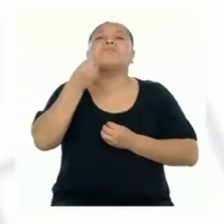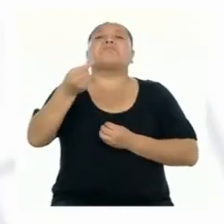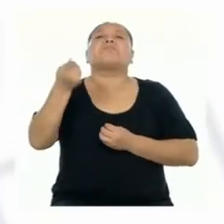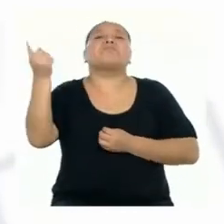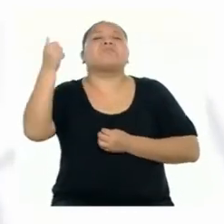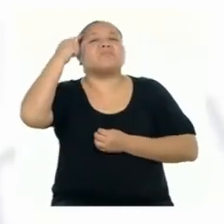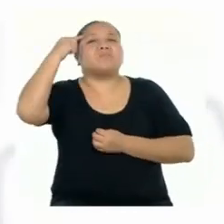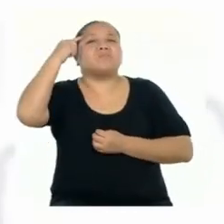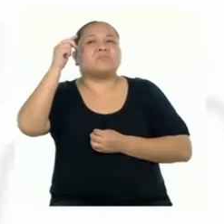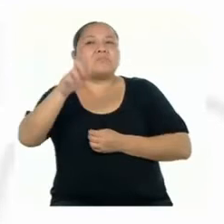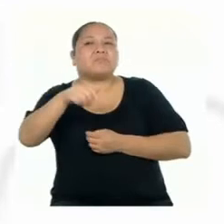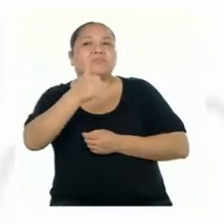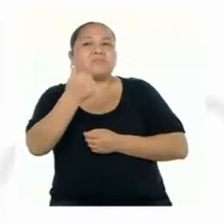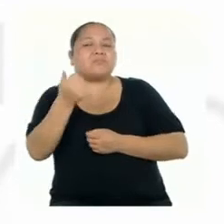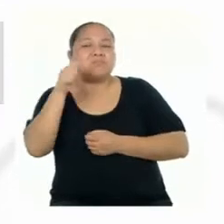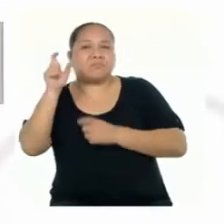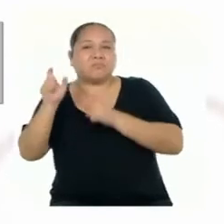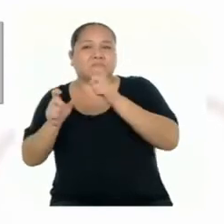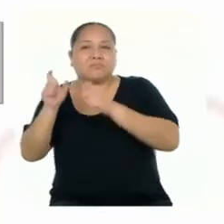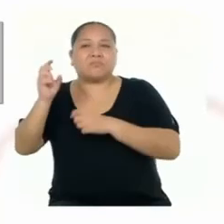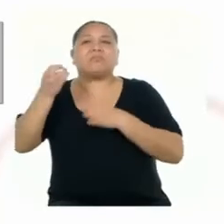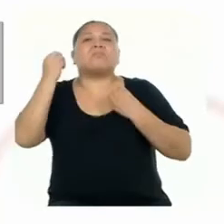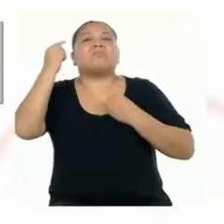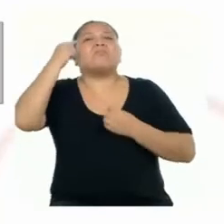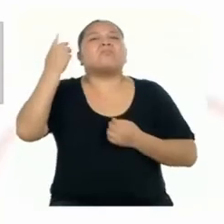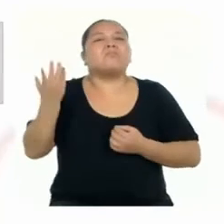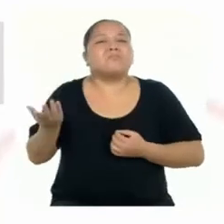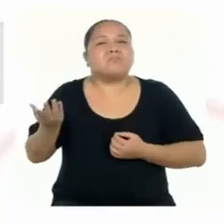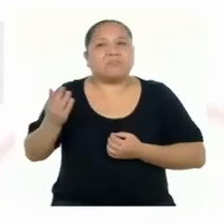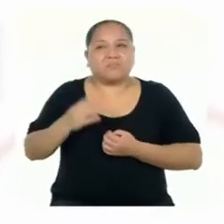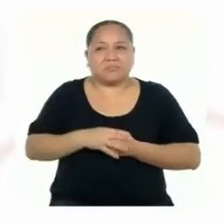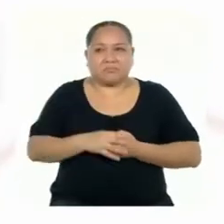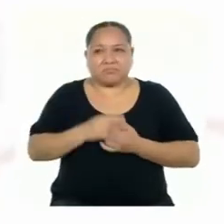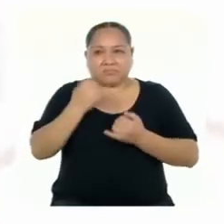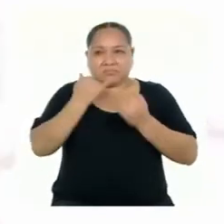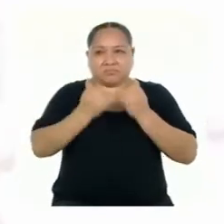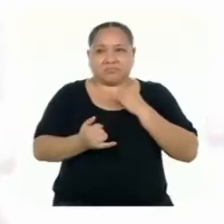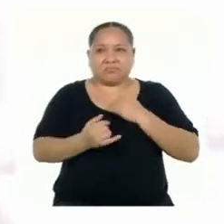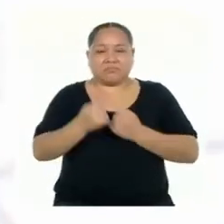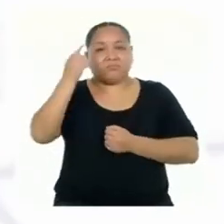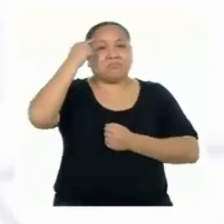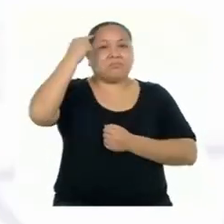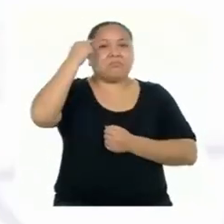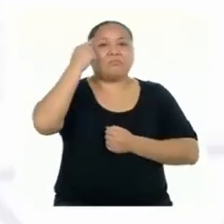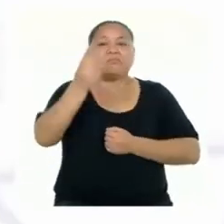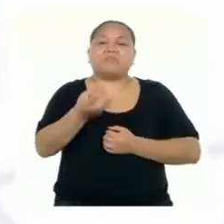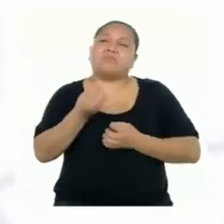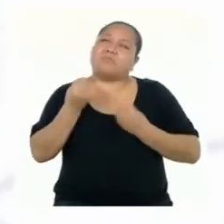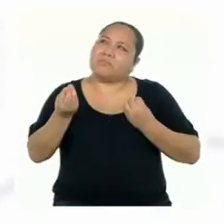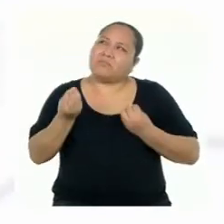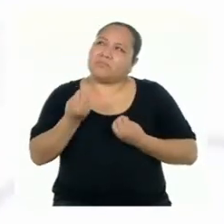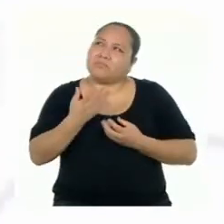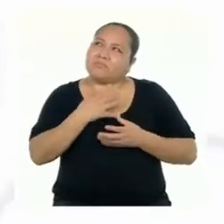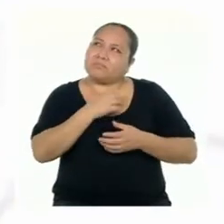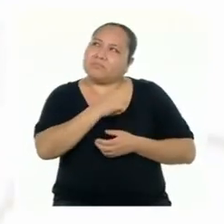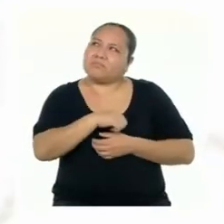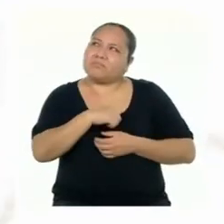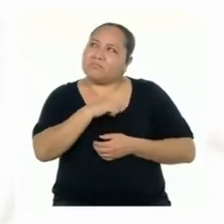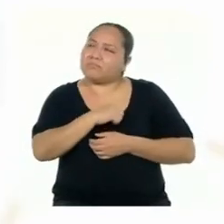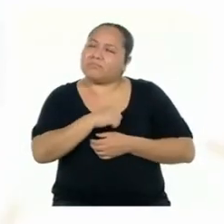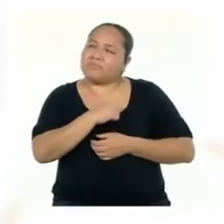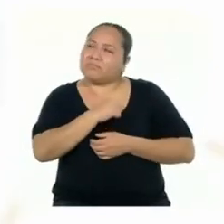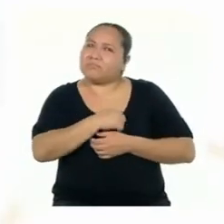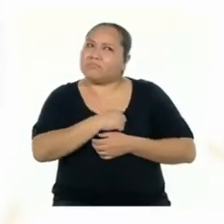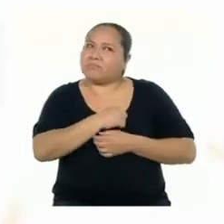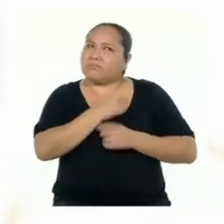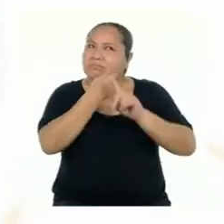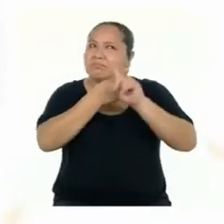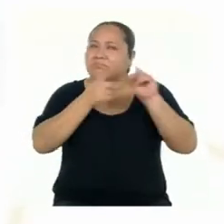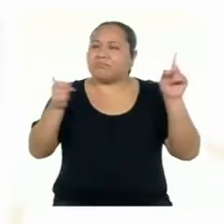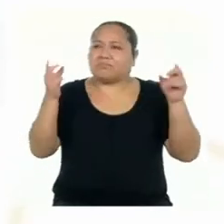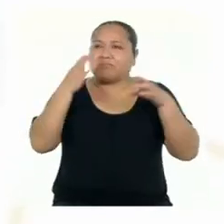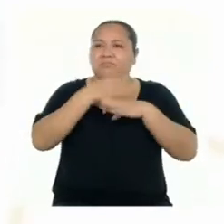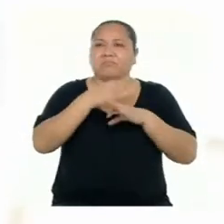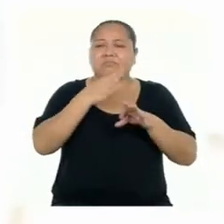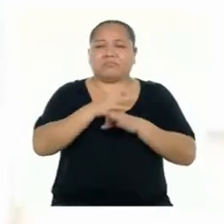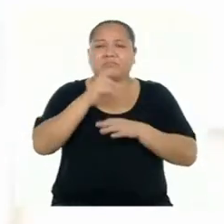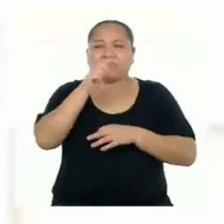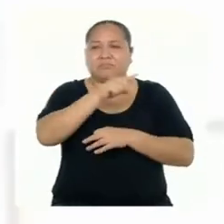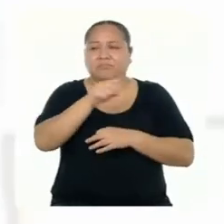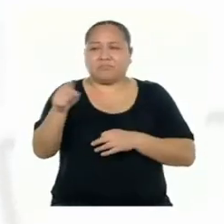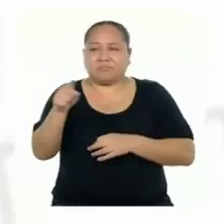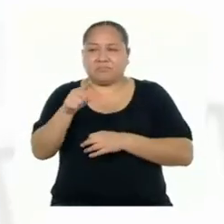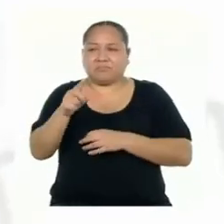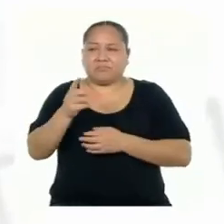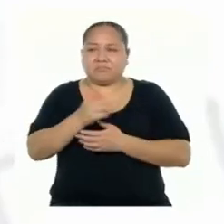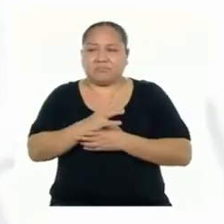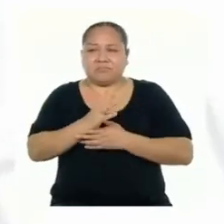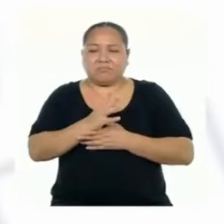personas afectadas en el conflicto. Y por último, piensa cómo podrías actuar de manera distinta a aquella